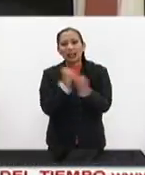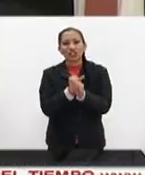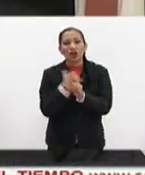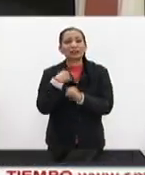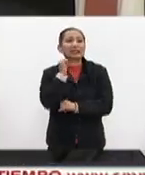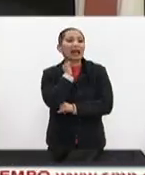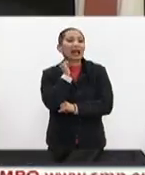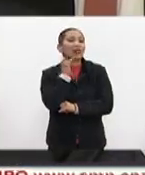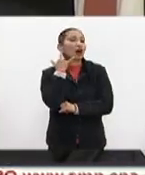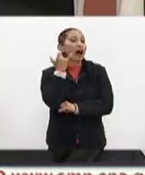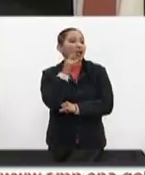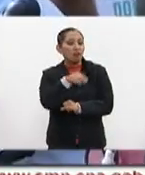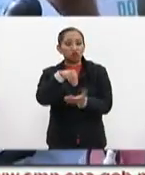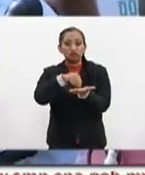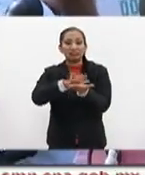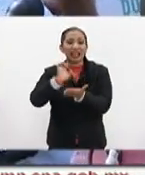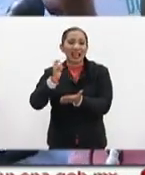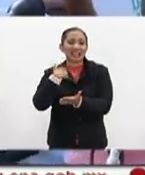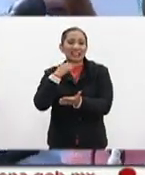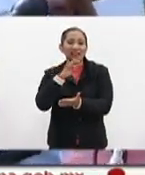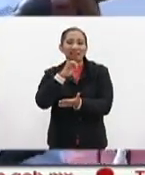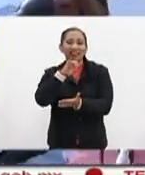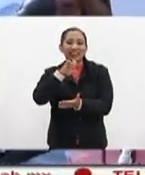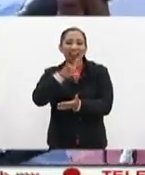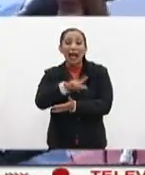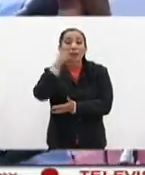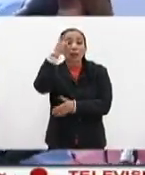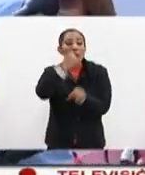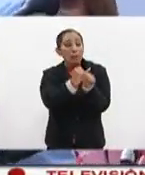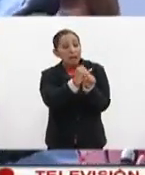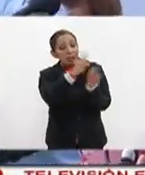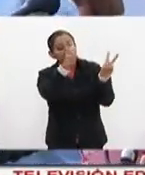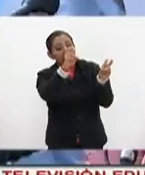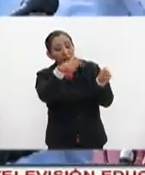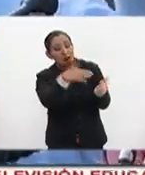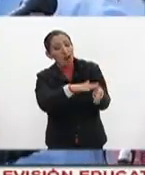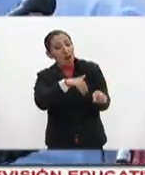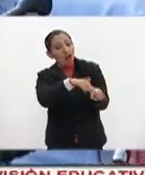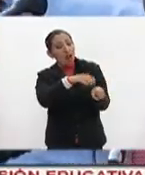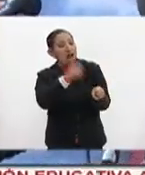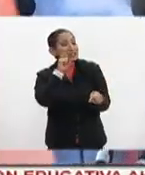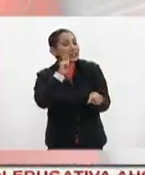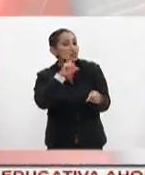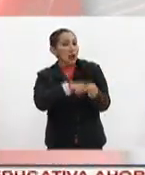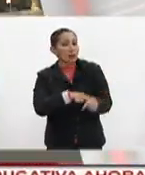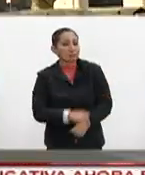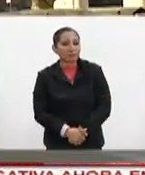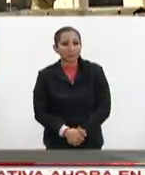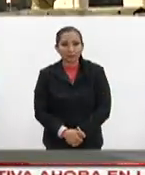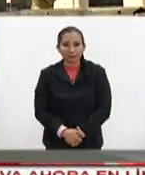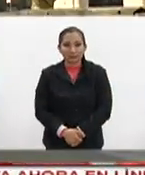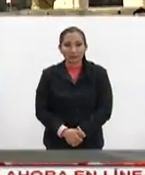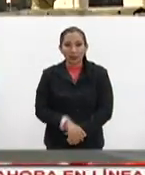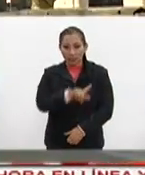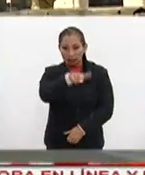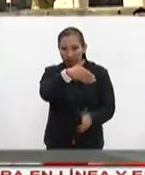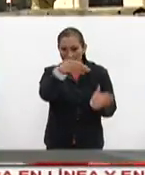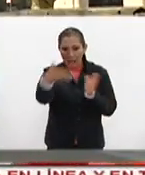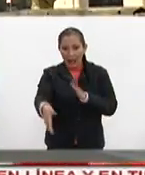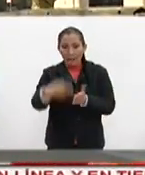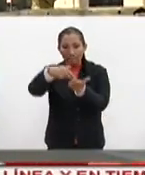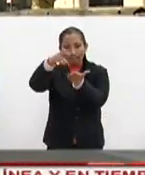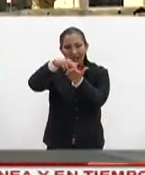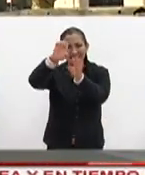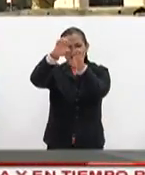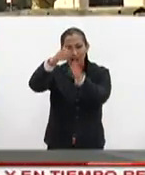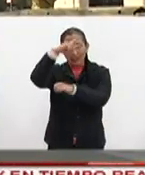internacionales, el Senado de California contrató al exfiscal Fernando Wagner para investigar los casos de acoso sexual. Más adelante, el pintor